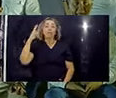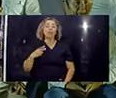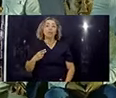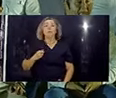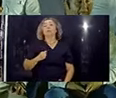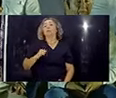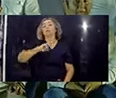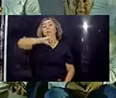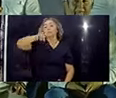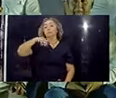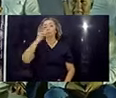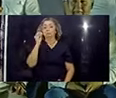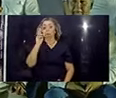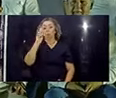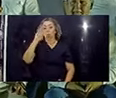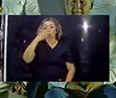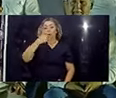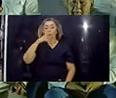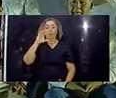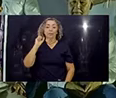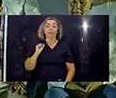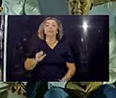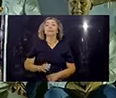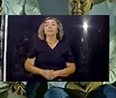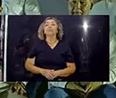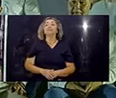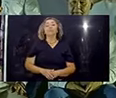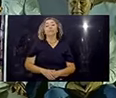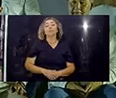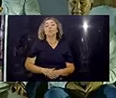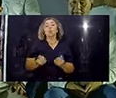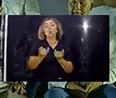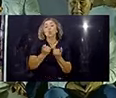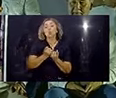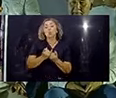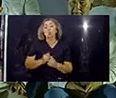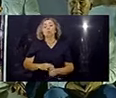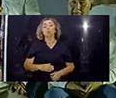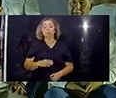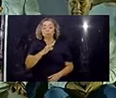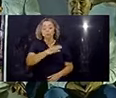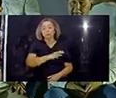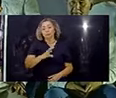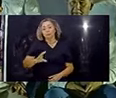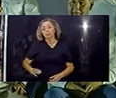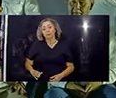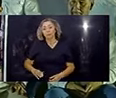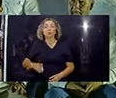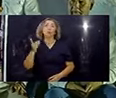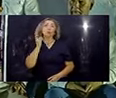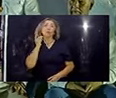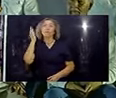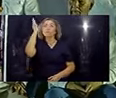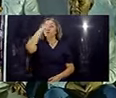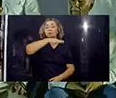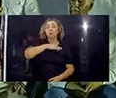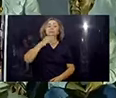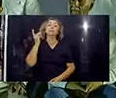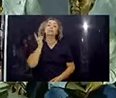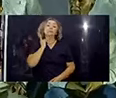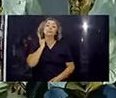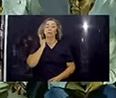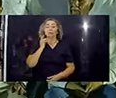Carlos necesitamos a nuestros candidatos a diputados federales y a diputados locales somos un equipo